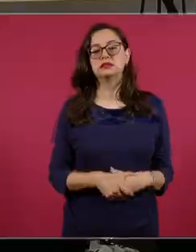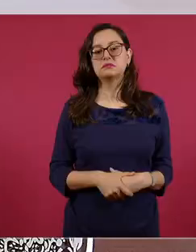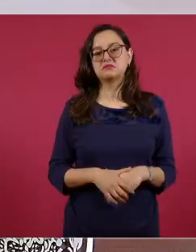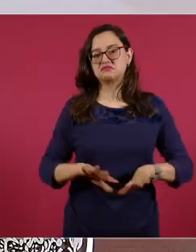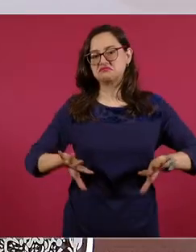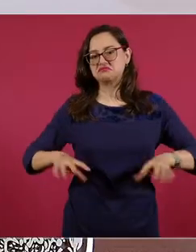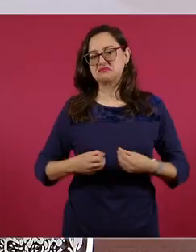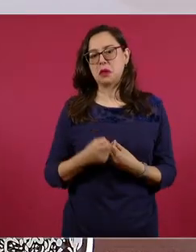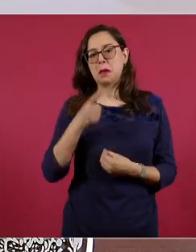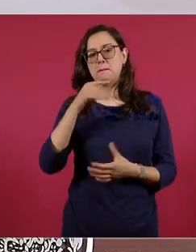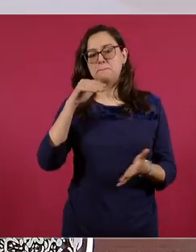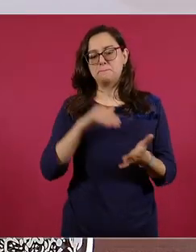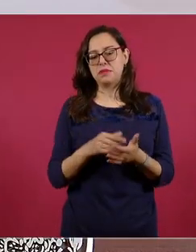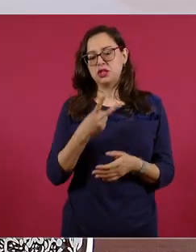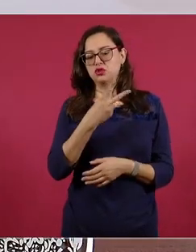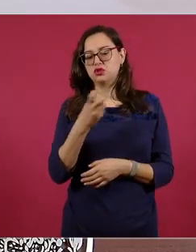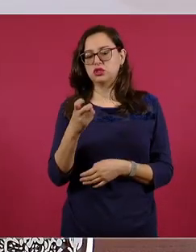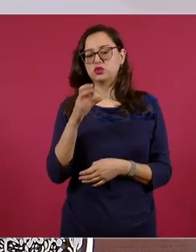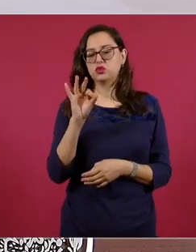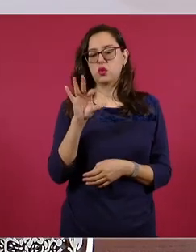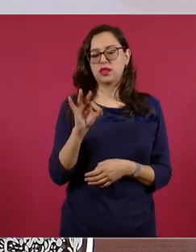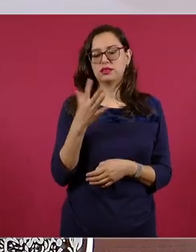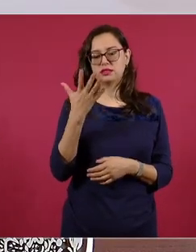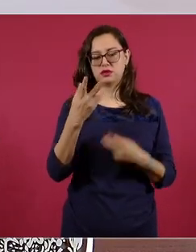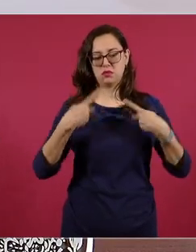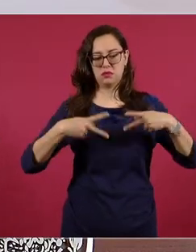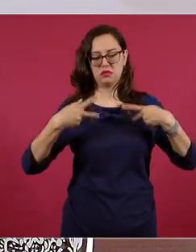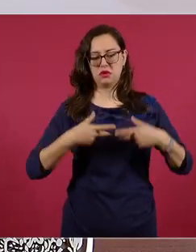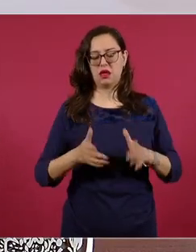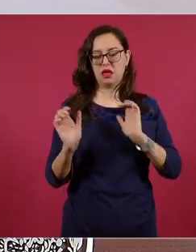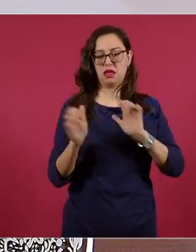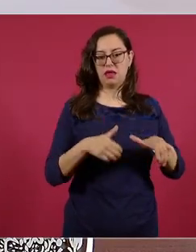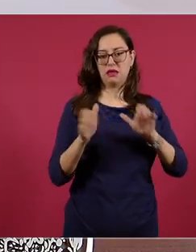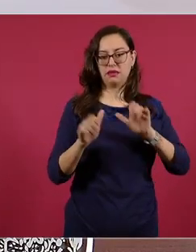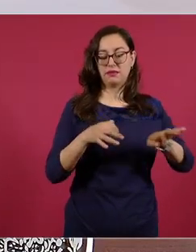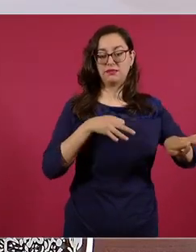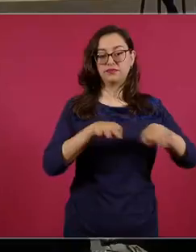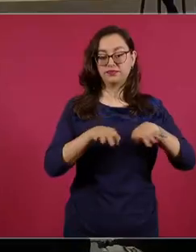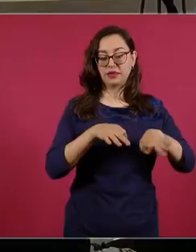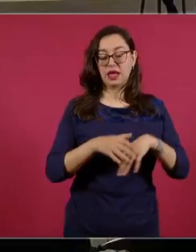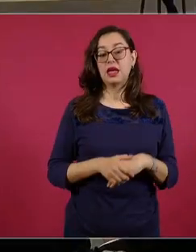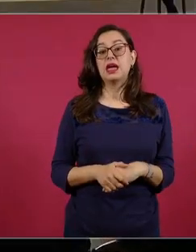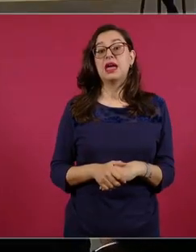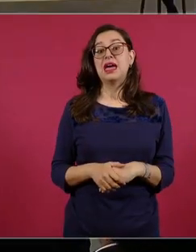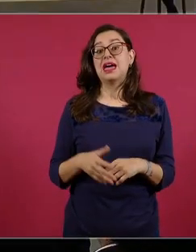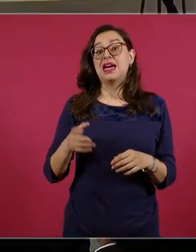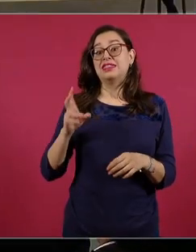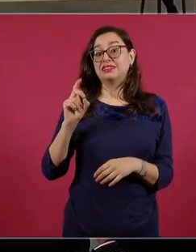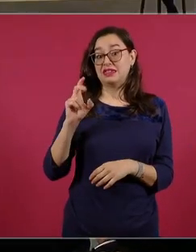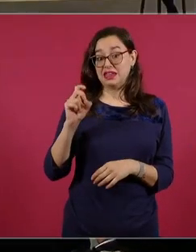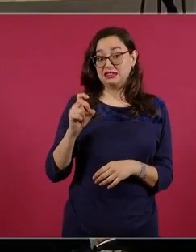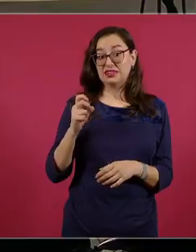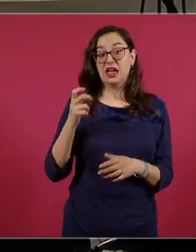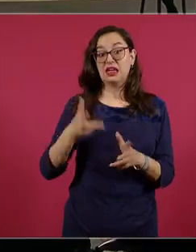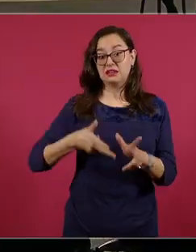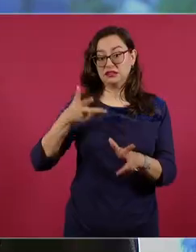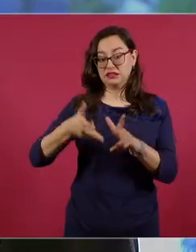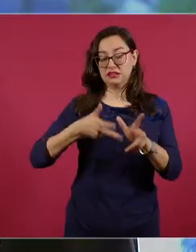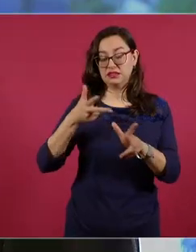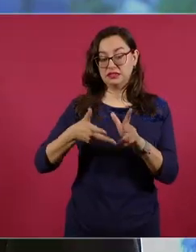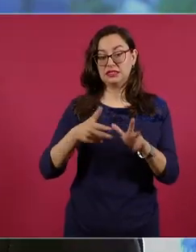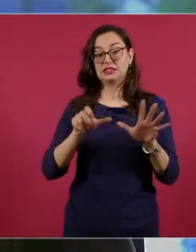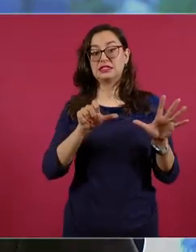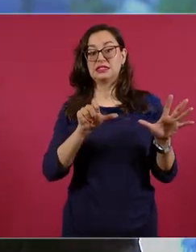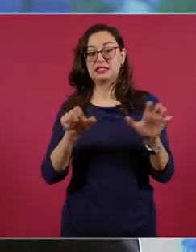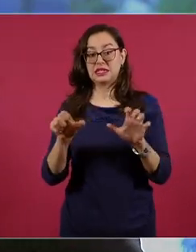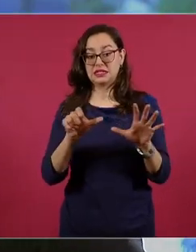promedio 1.245 empleos, hemos utilizado 30 trenes de trabajo y 663 equipos